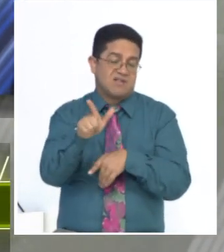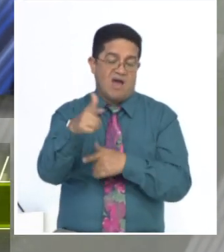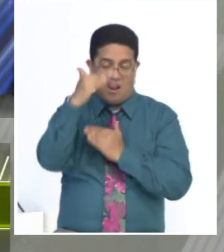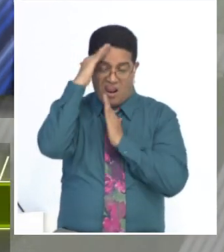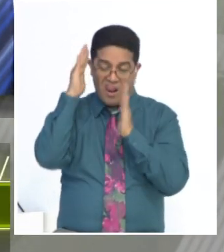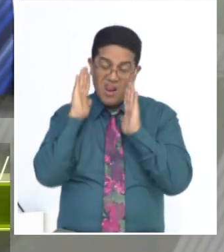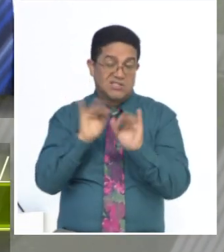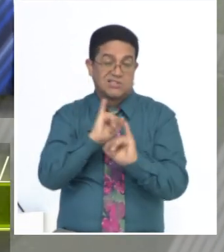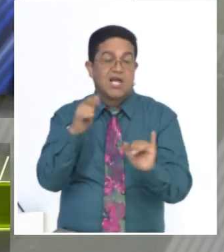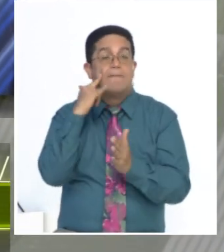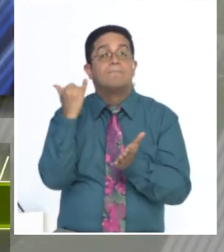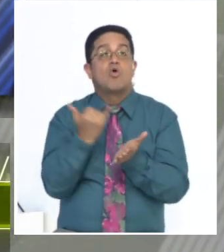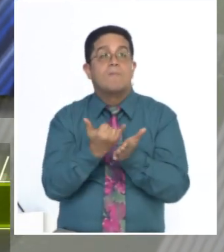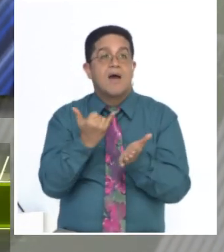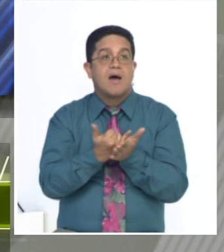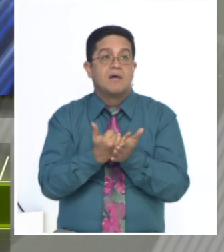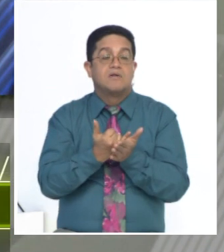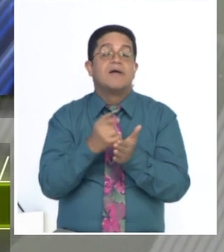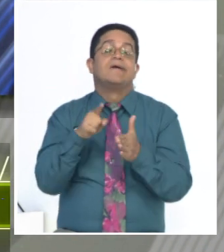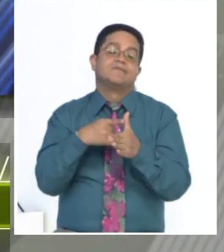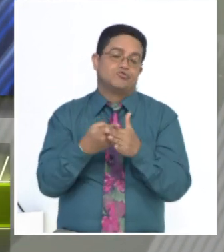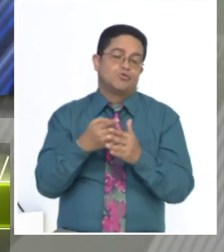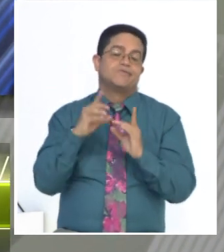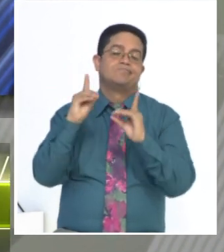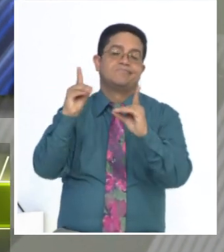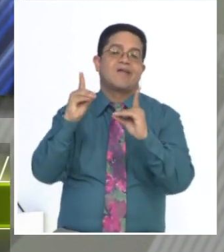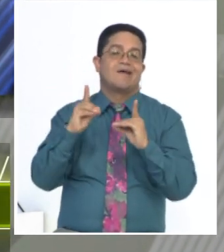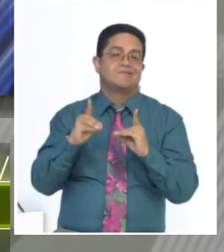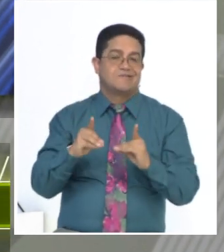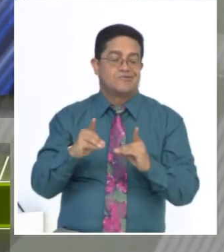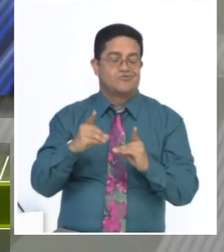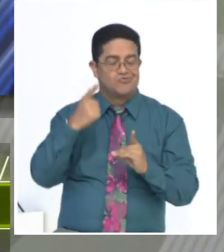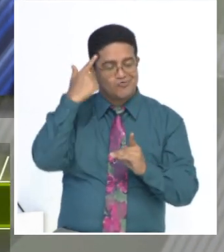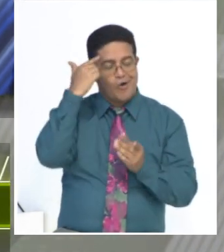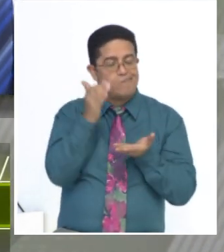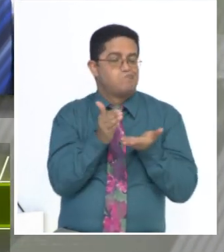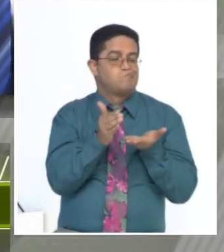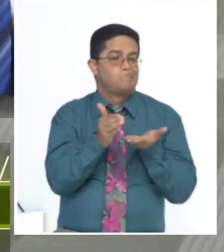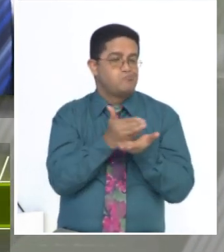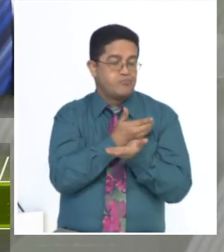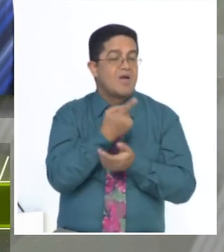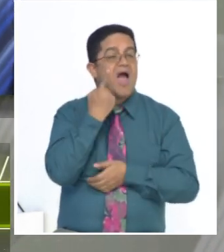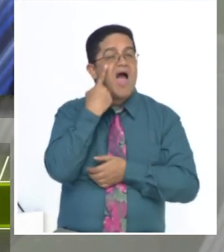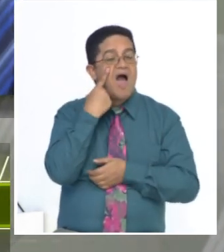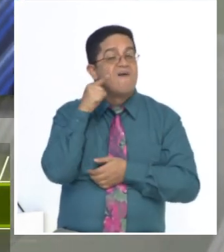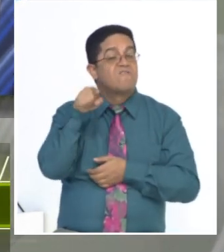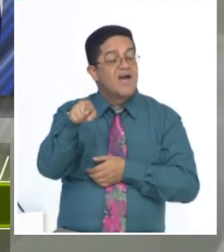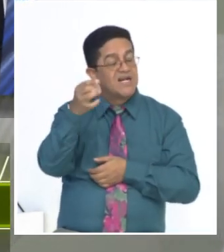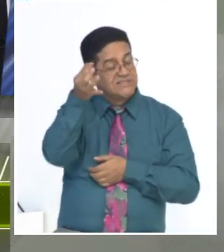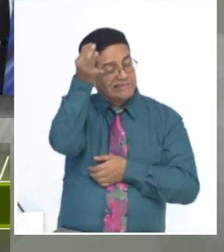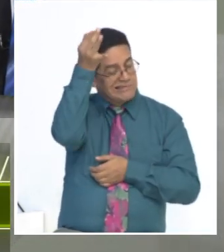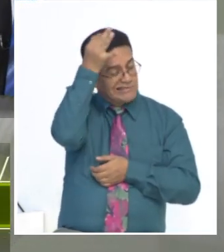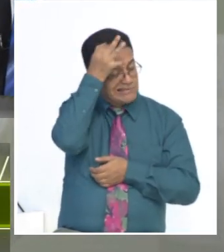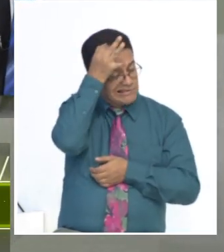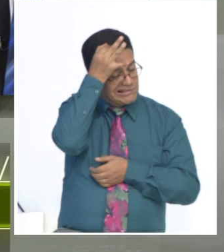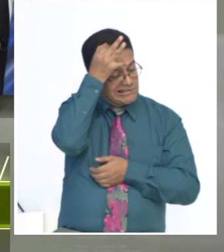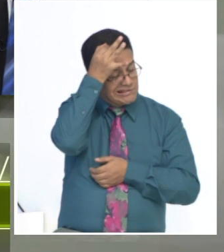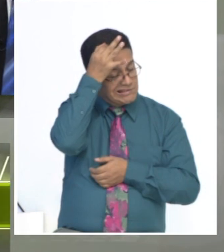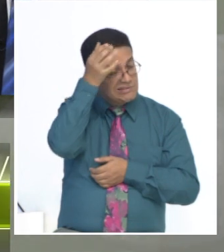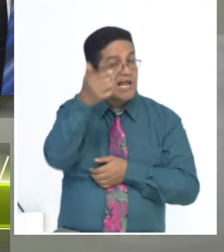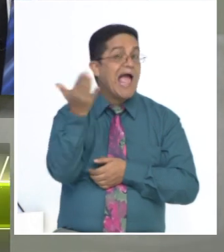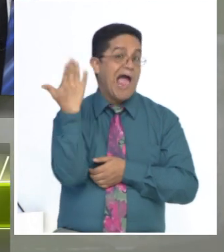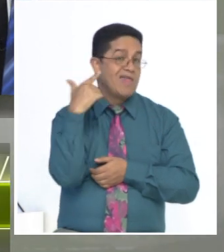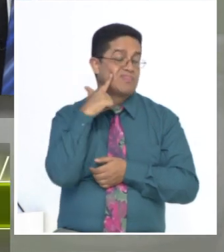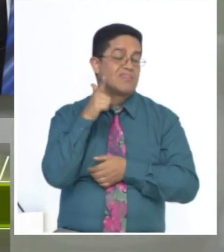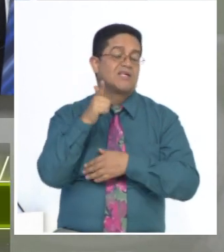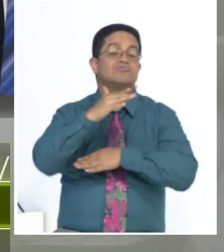Y por ende tuvo que tomarse la biopsia directamente y para ver si ese tipo de lesión que en un momento se comportaba